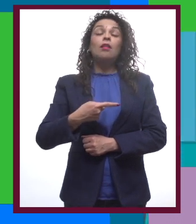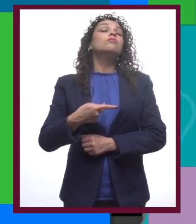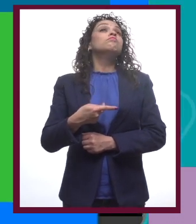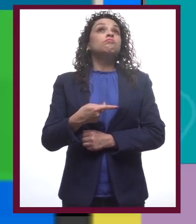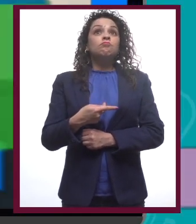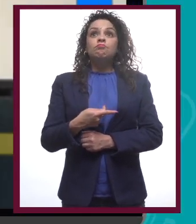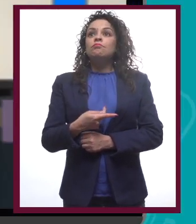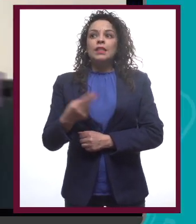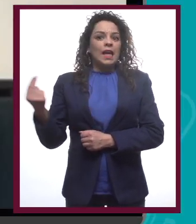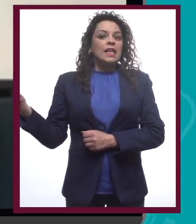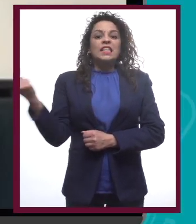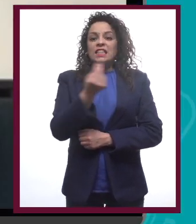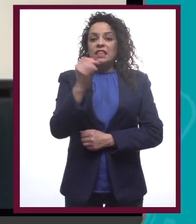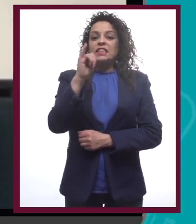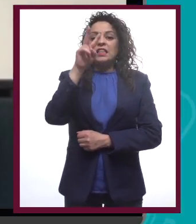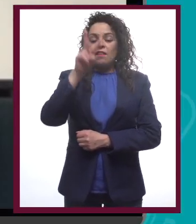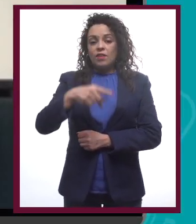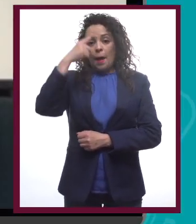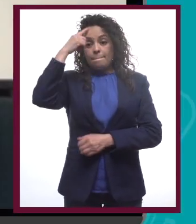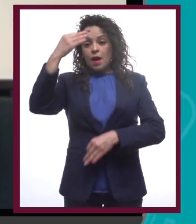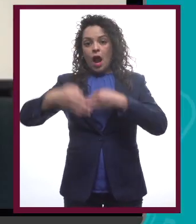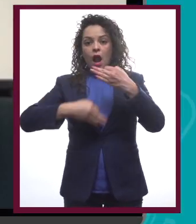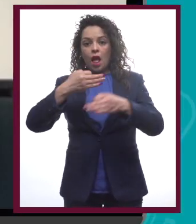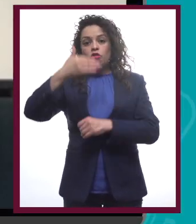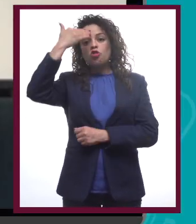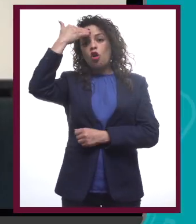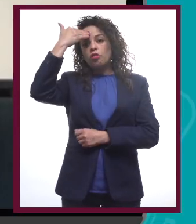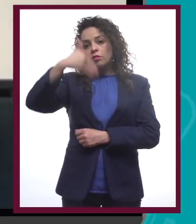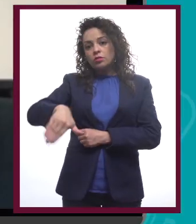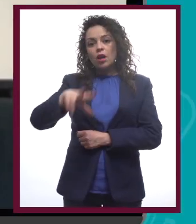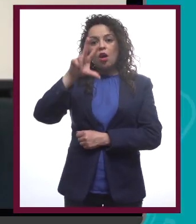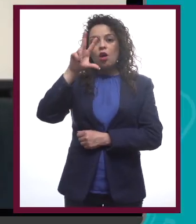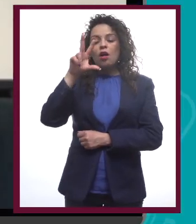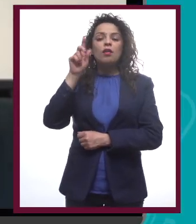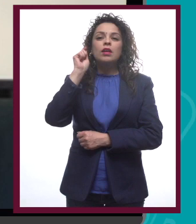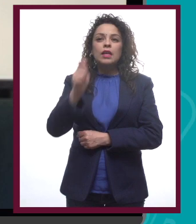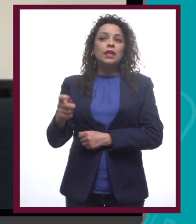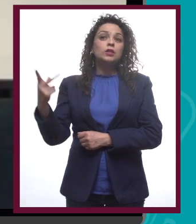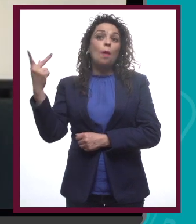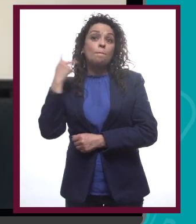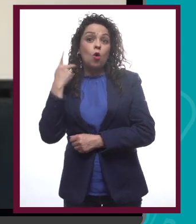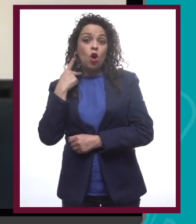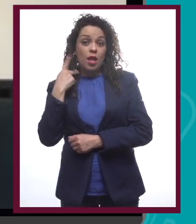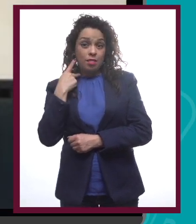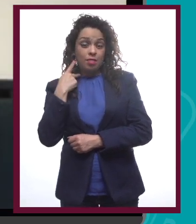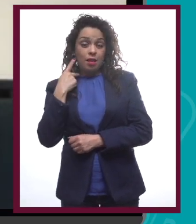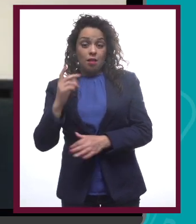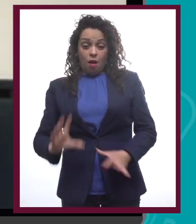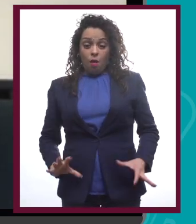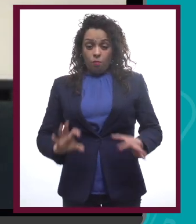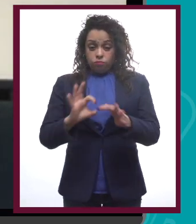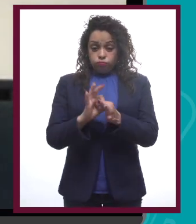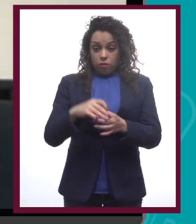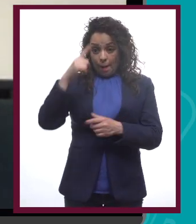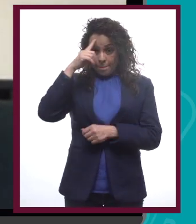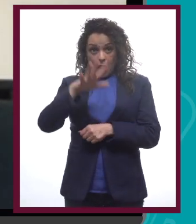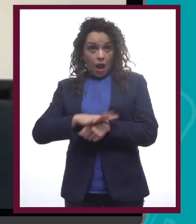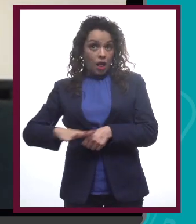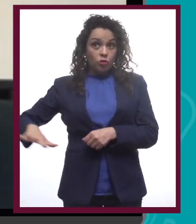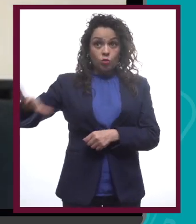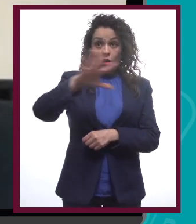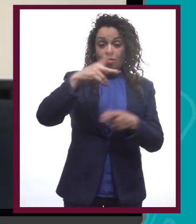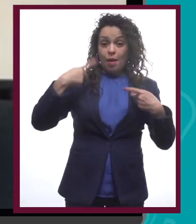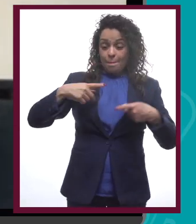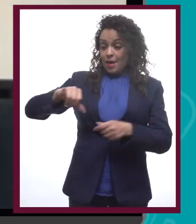Esta es una pregunta necesaria para que todos tengamos en cuenta que no hay nada más político en